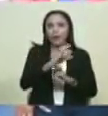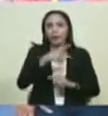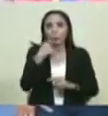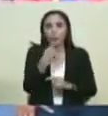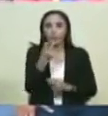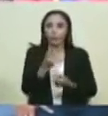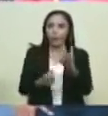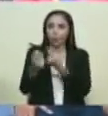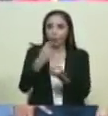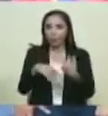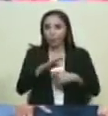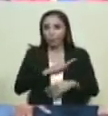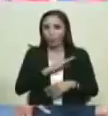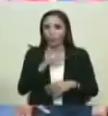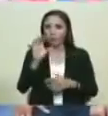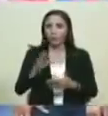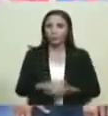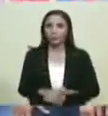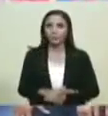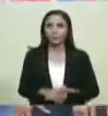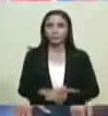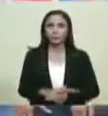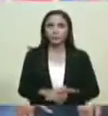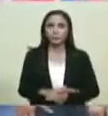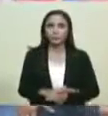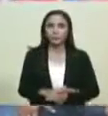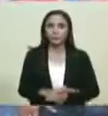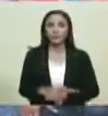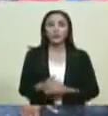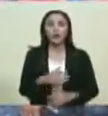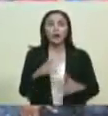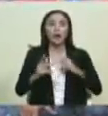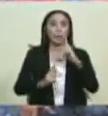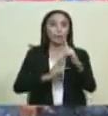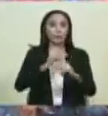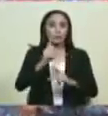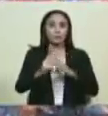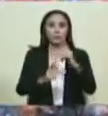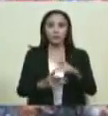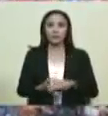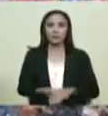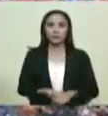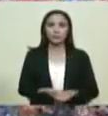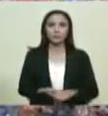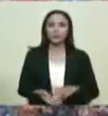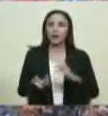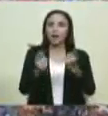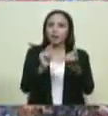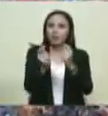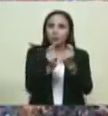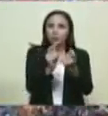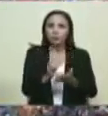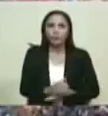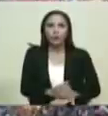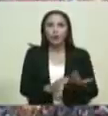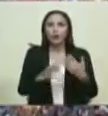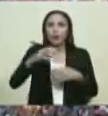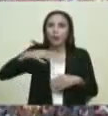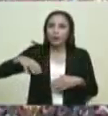país voy a llamar a un gran proceso de debate en las regiones